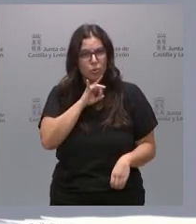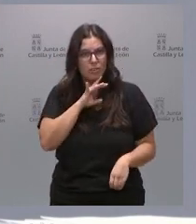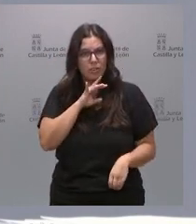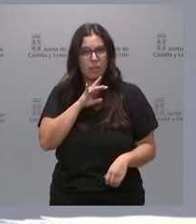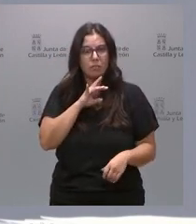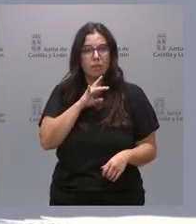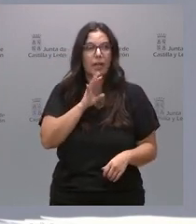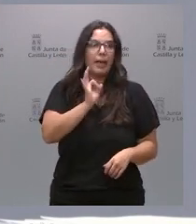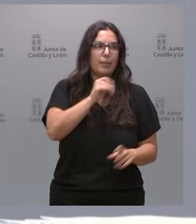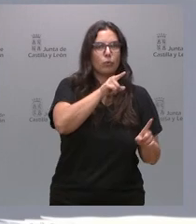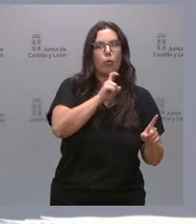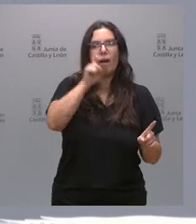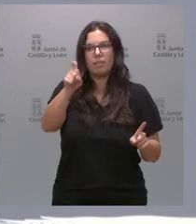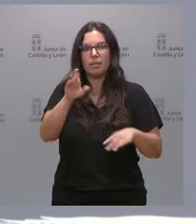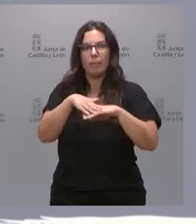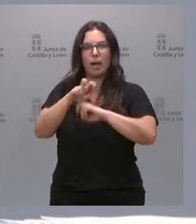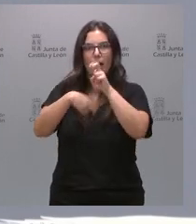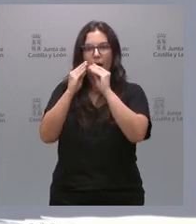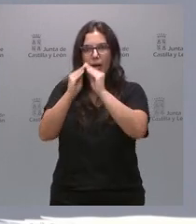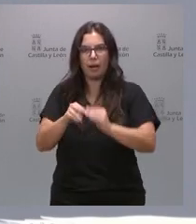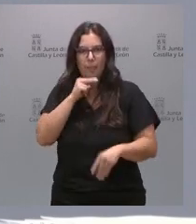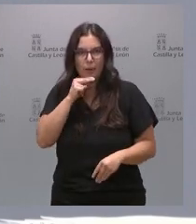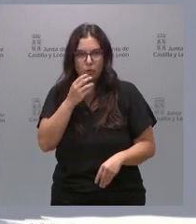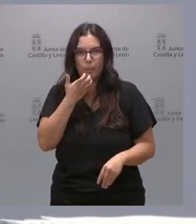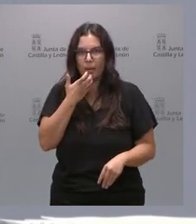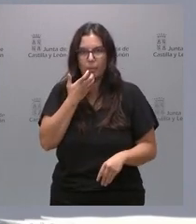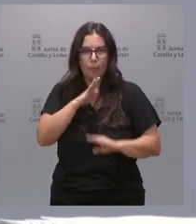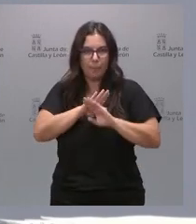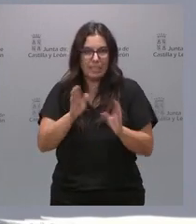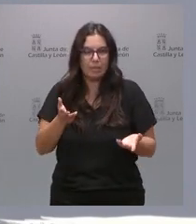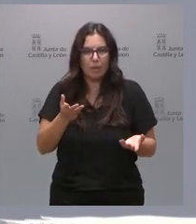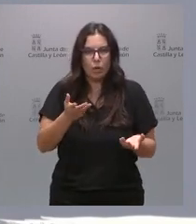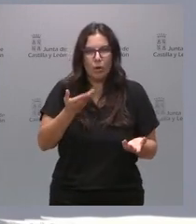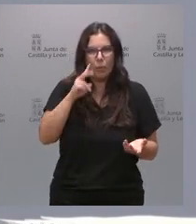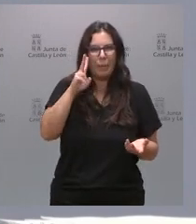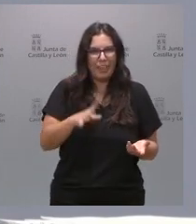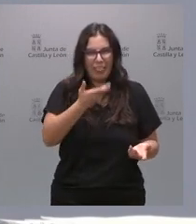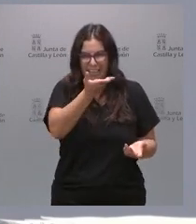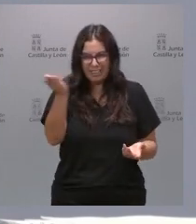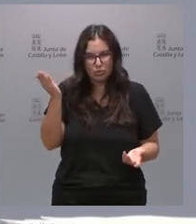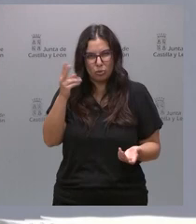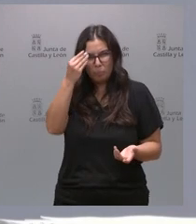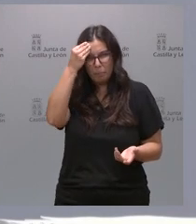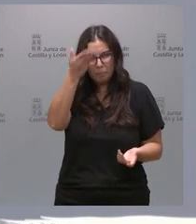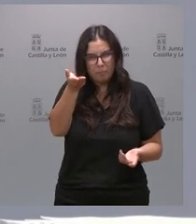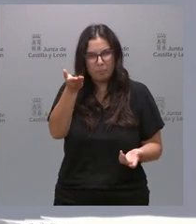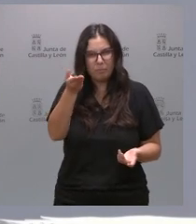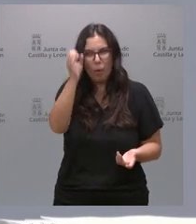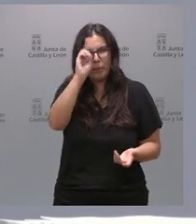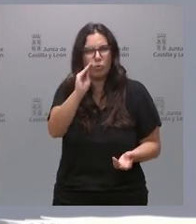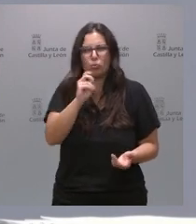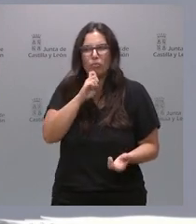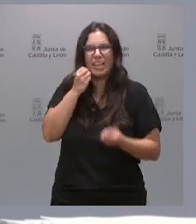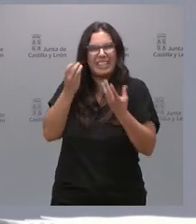Más allá de que le hayan hecho un requerimiento para que arreglen los bayos los baños que no Qué les parece como tienen ahora mismo la estación de